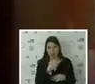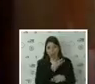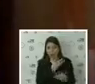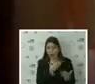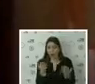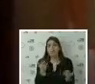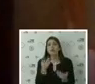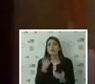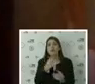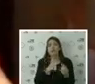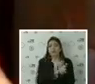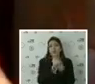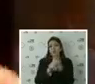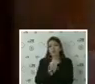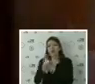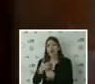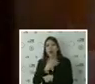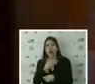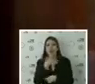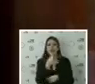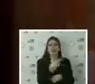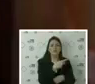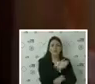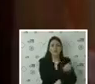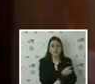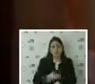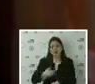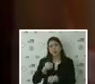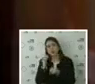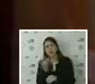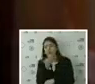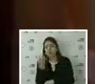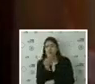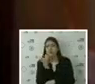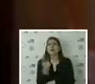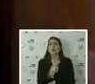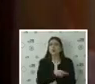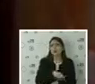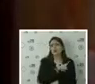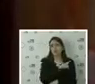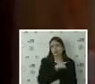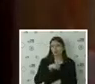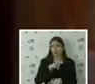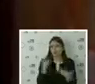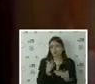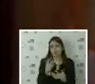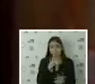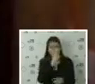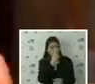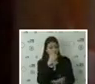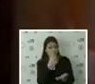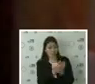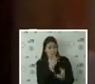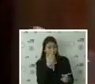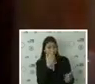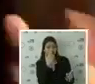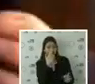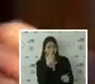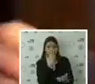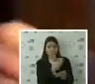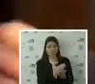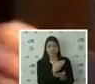en sus escuelas es un punto para poderlo replantear. No solo considero es responsable de la escuela, también todos los que